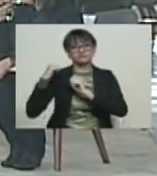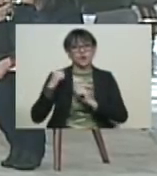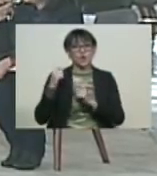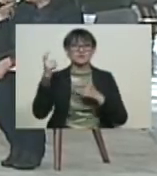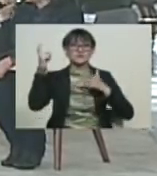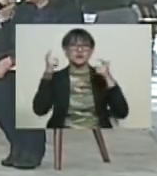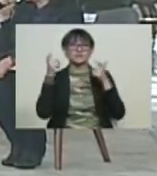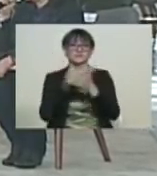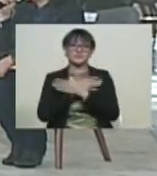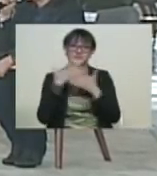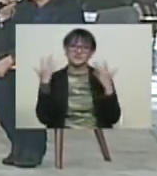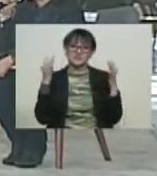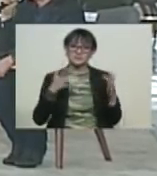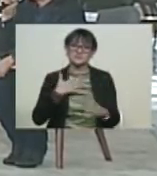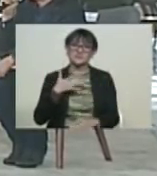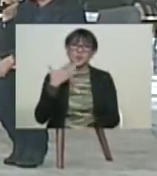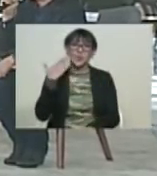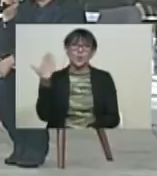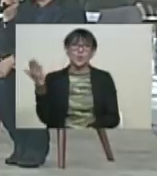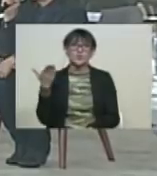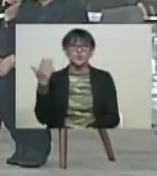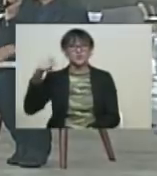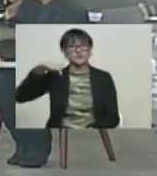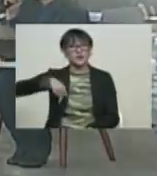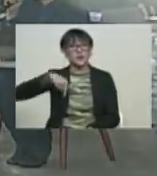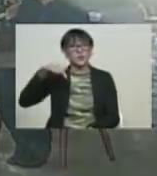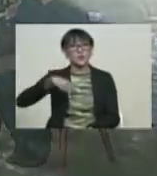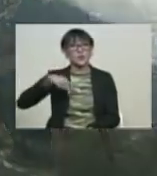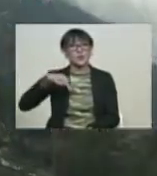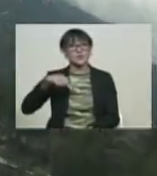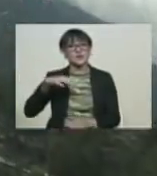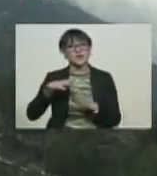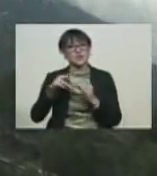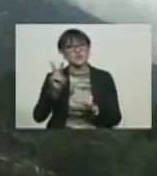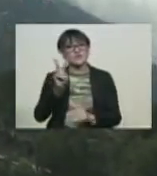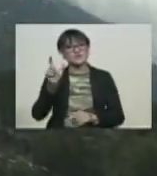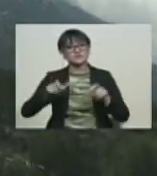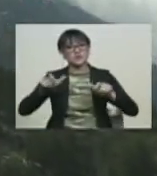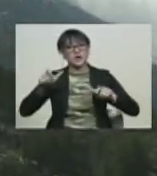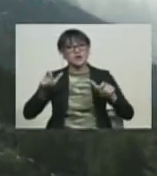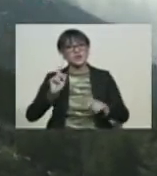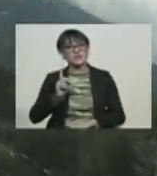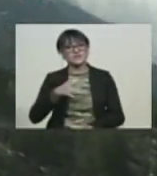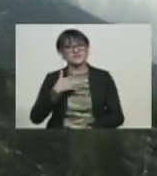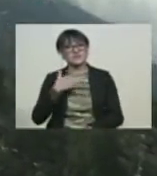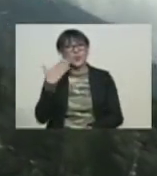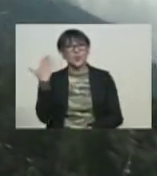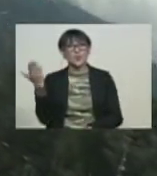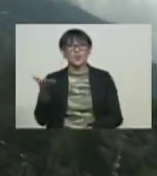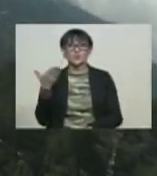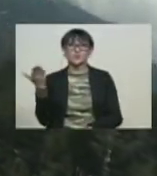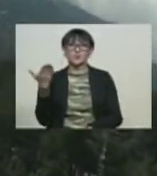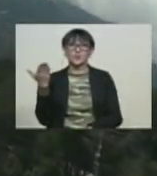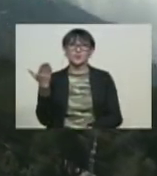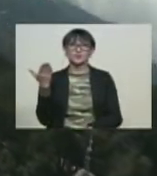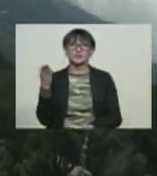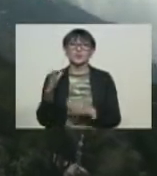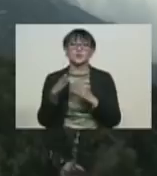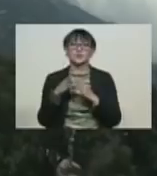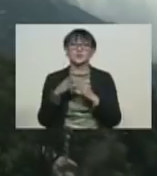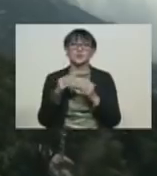lo felicito, me siento muy orgullosa del día de hoy. Todos los venezolanos tenemos que sentirnos orgullosos de